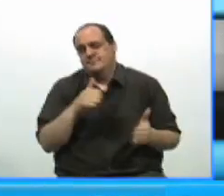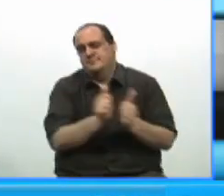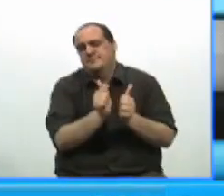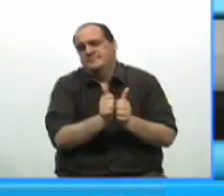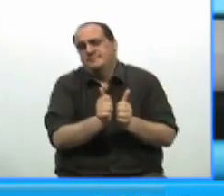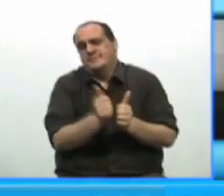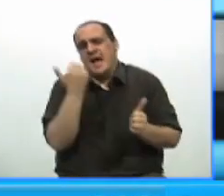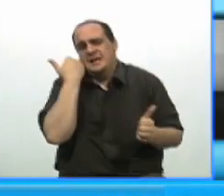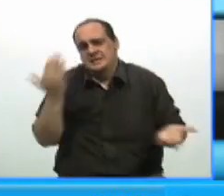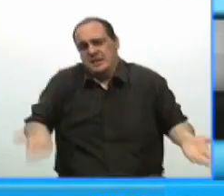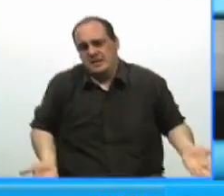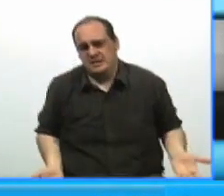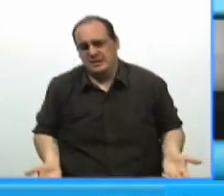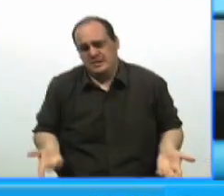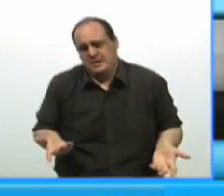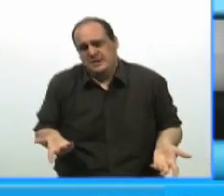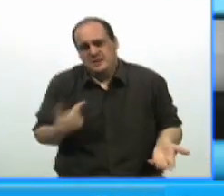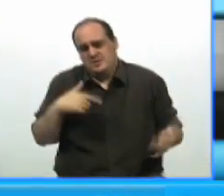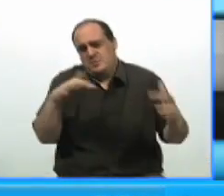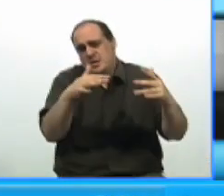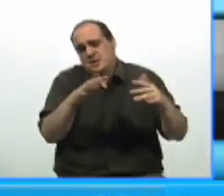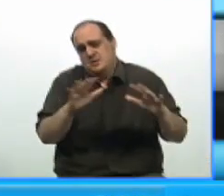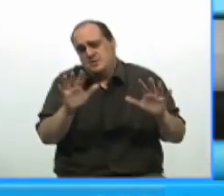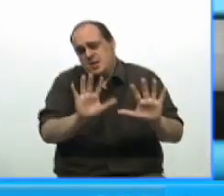¿no? O sea, una cosa que sucede en un partido de fútbol.